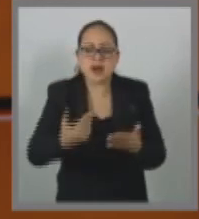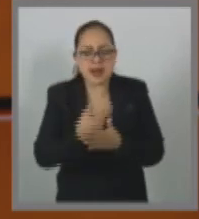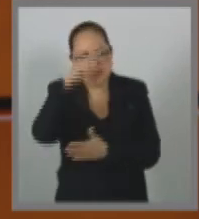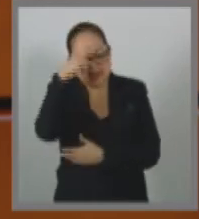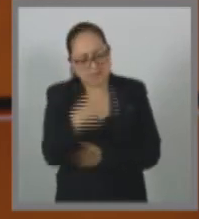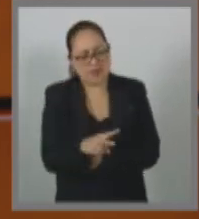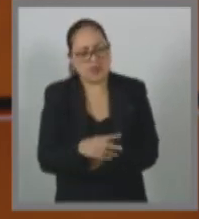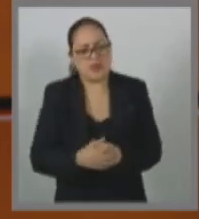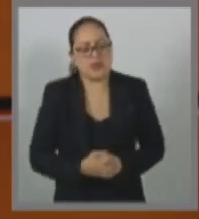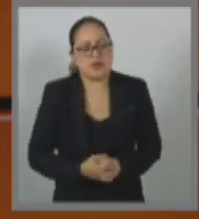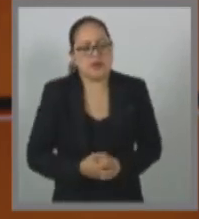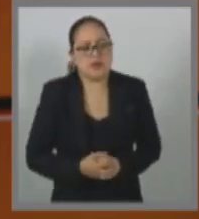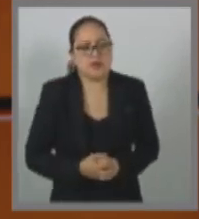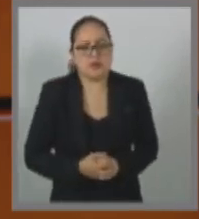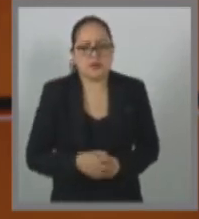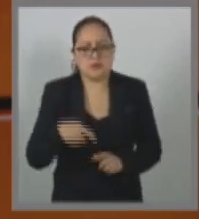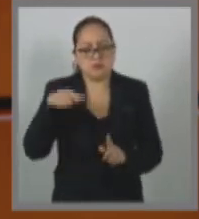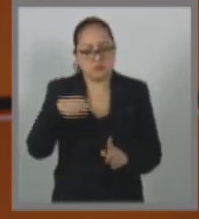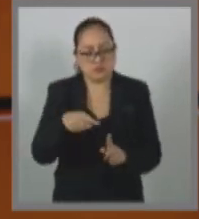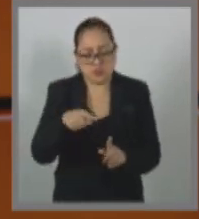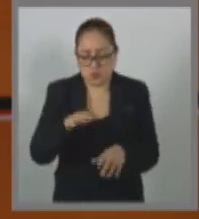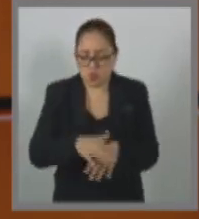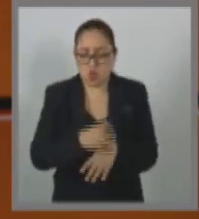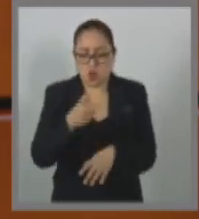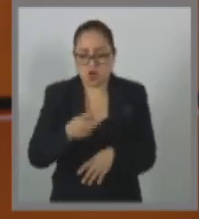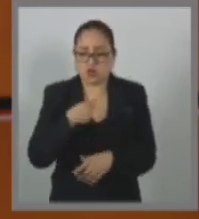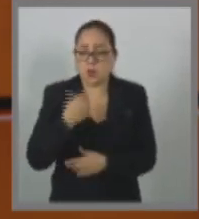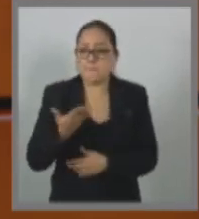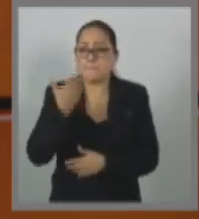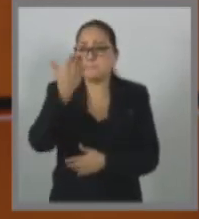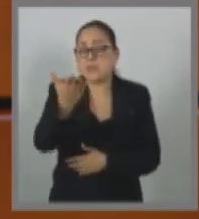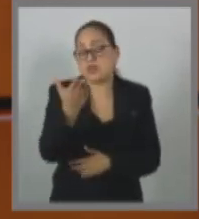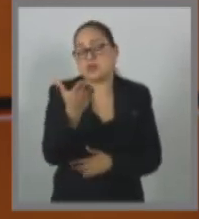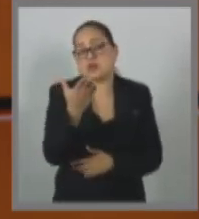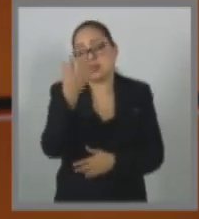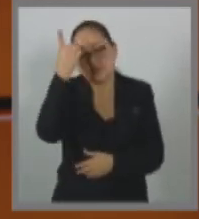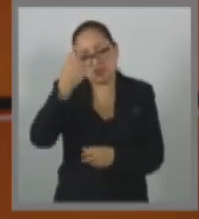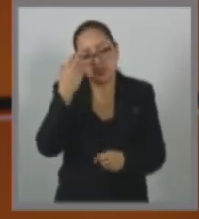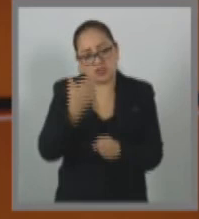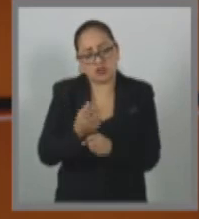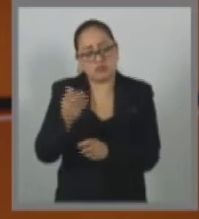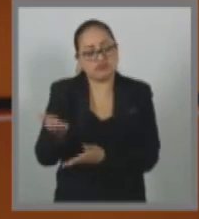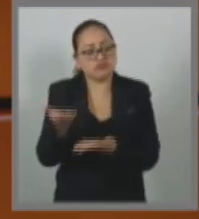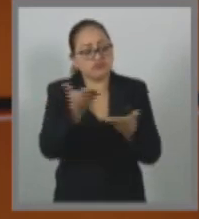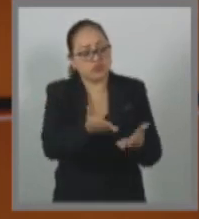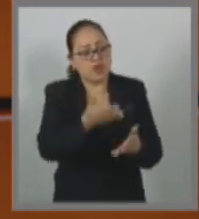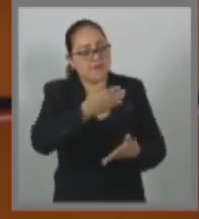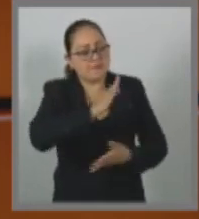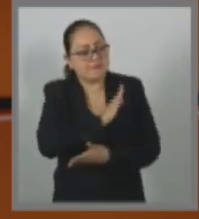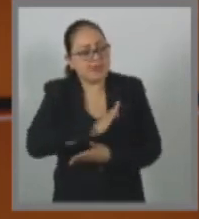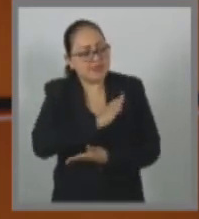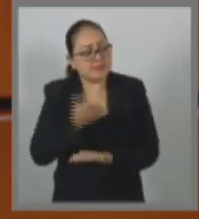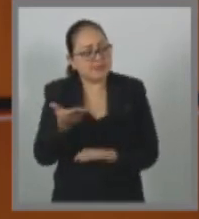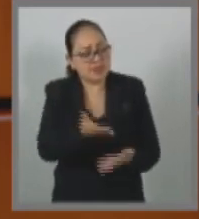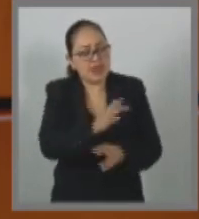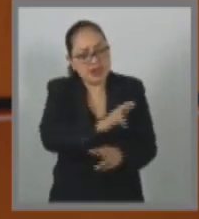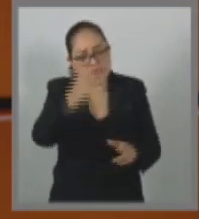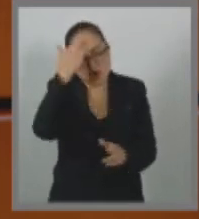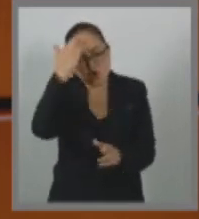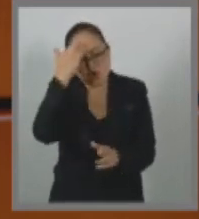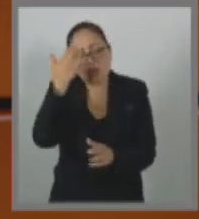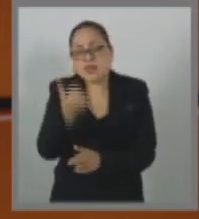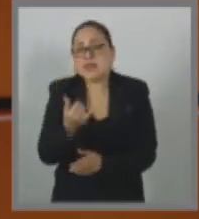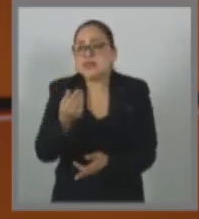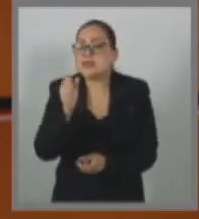mexicanos. Por su conducto, le pido al director que les haga llegar las felicitaciones, el reconocimiento